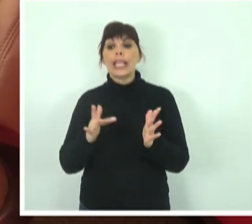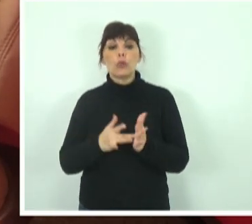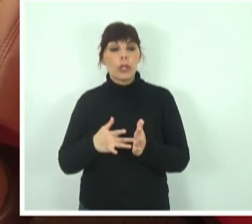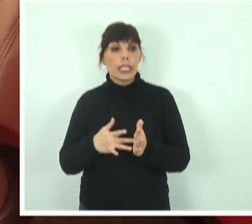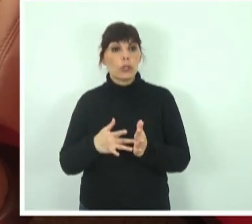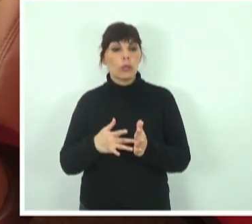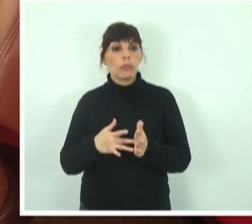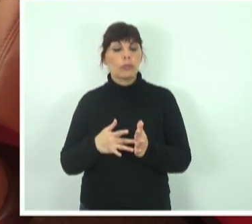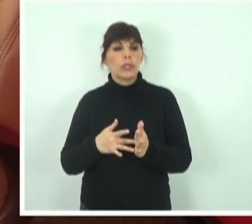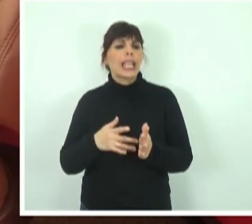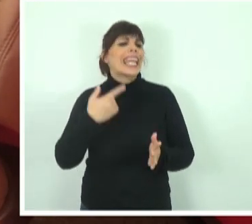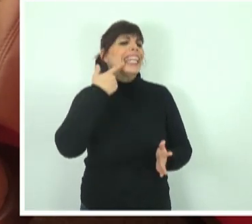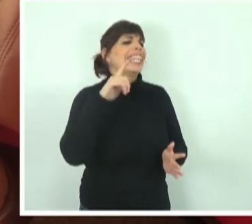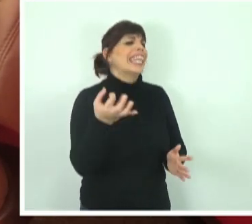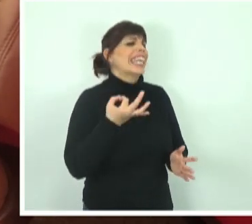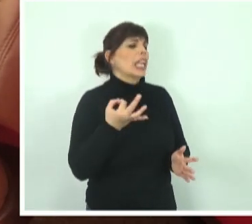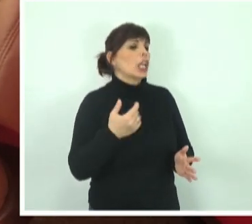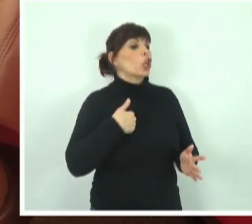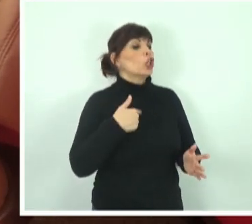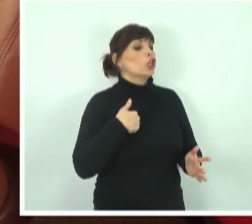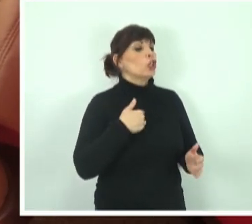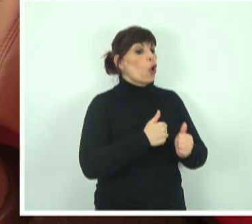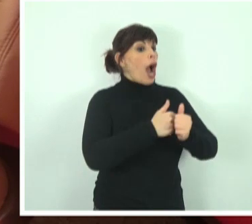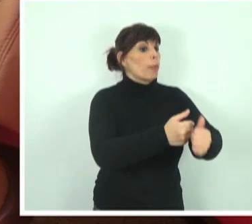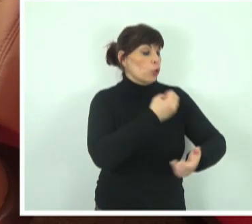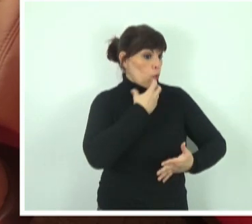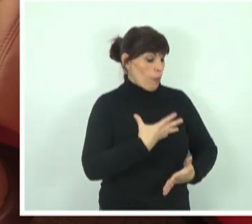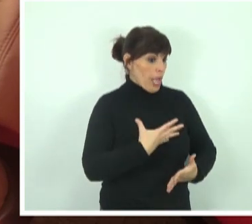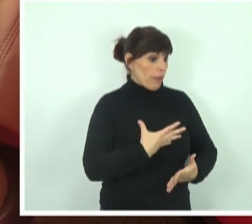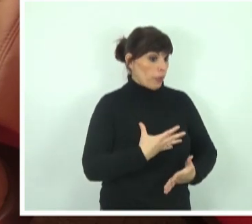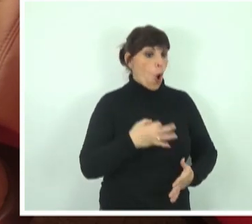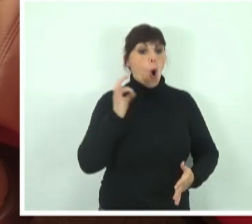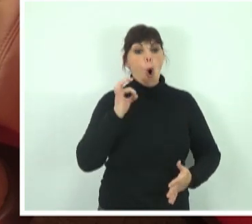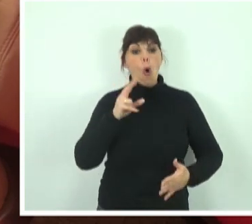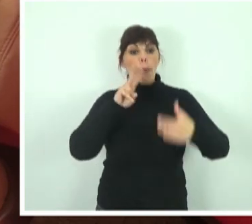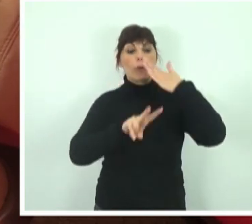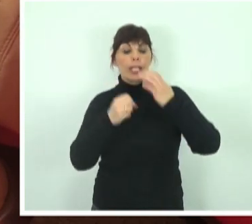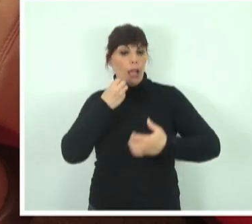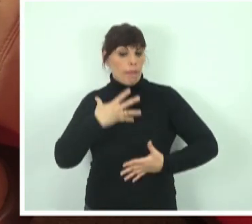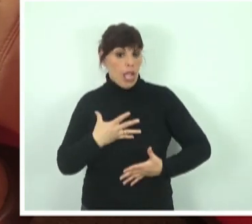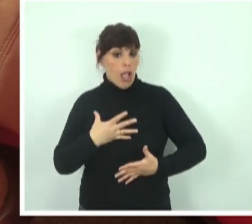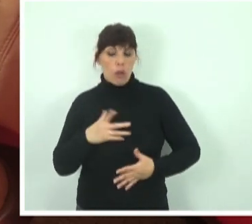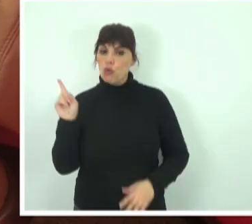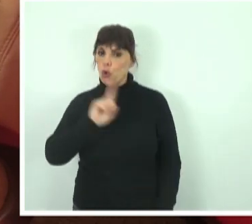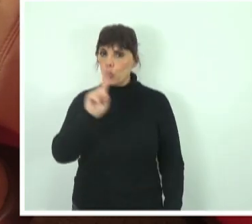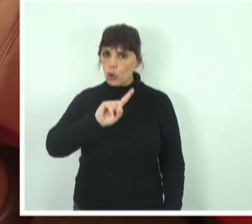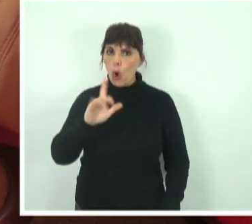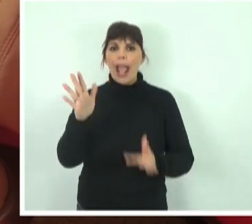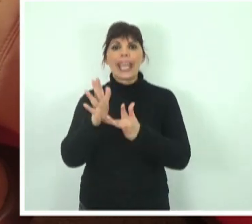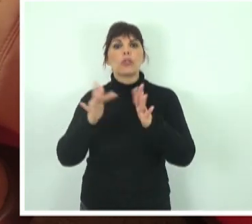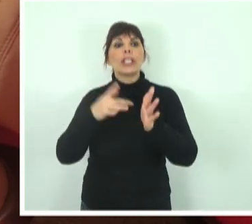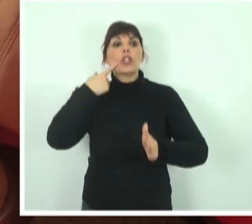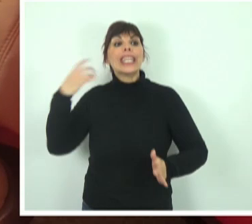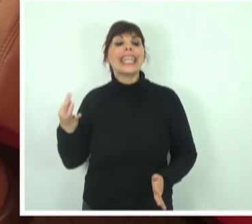dice, yo soy buen apóstol o buen profeta. Él dice, yo soy el buen